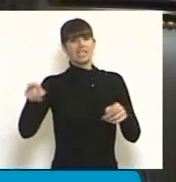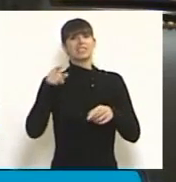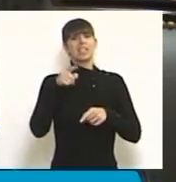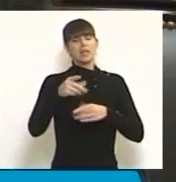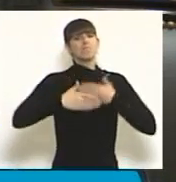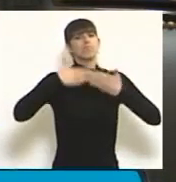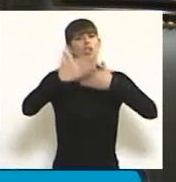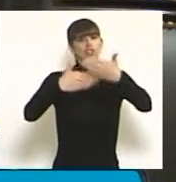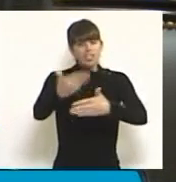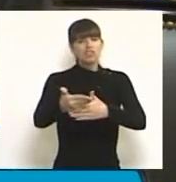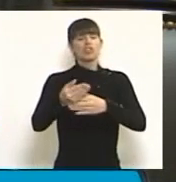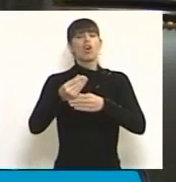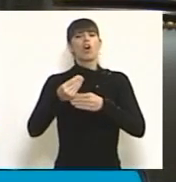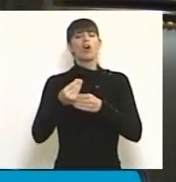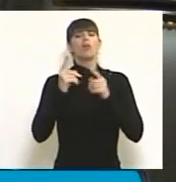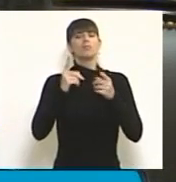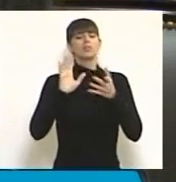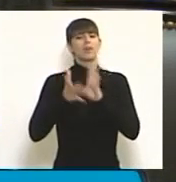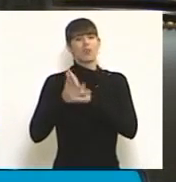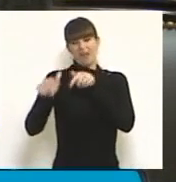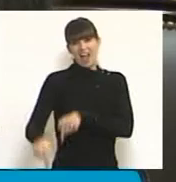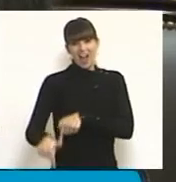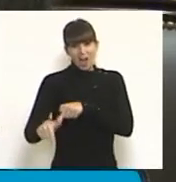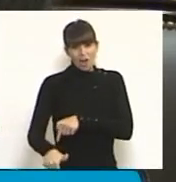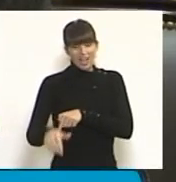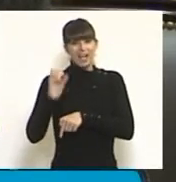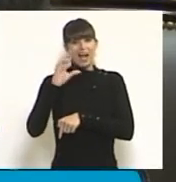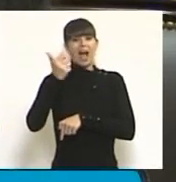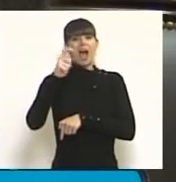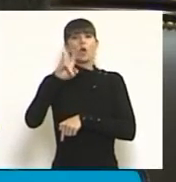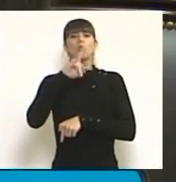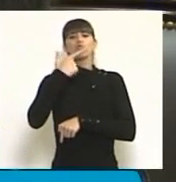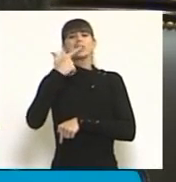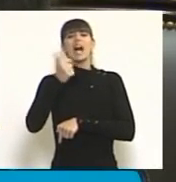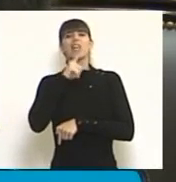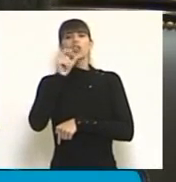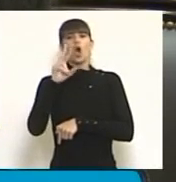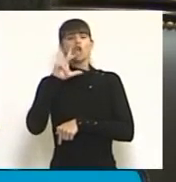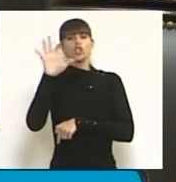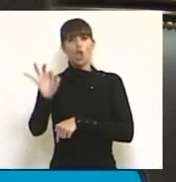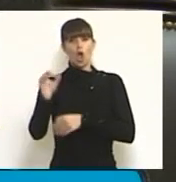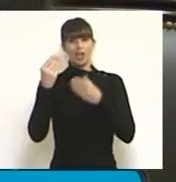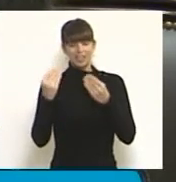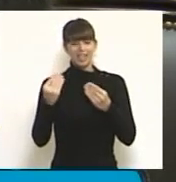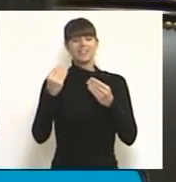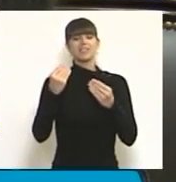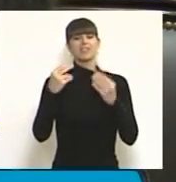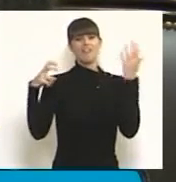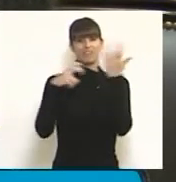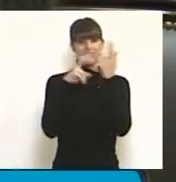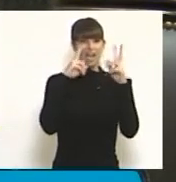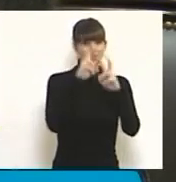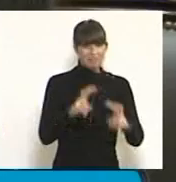proceso acusatorio, que es un imperativo constitucional, según lo establece el